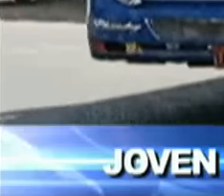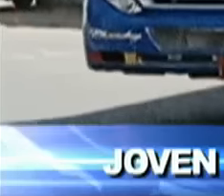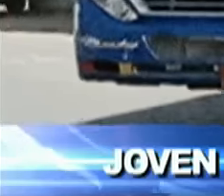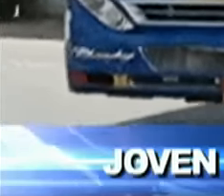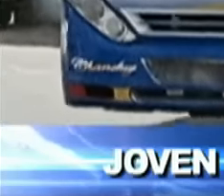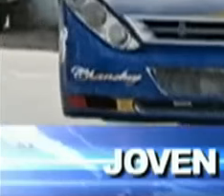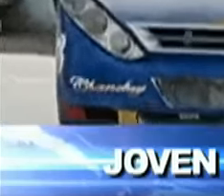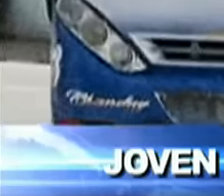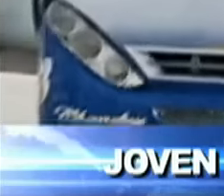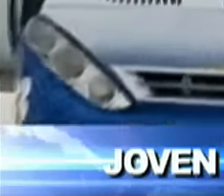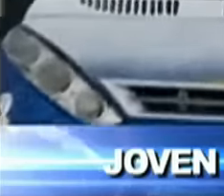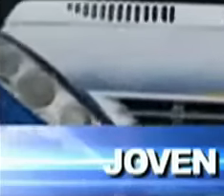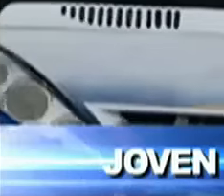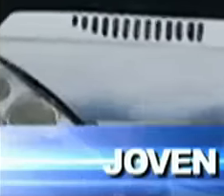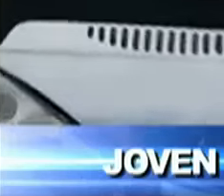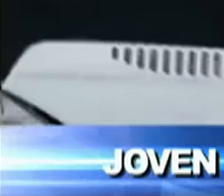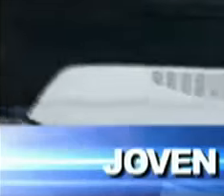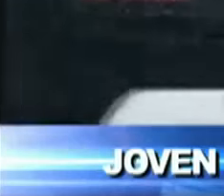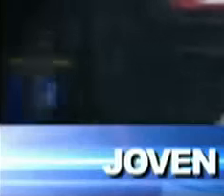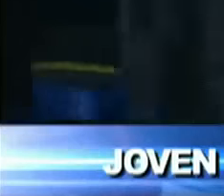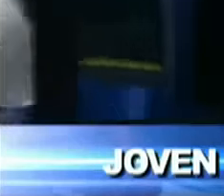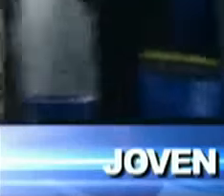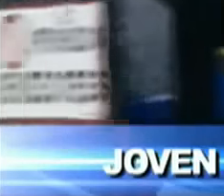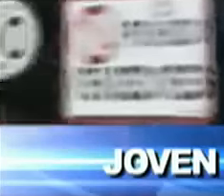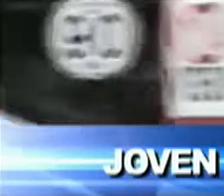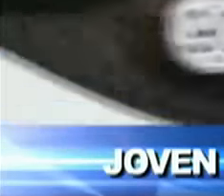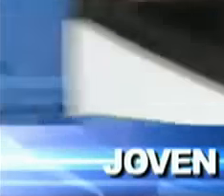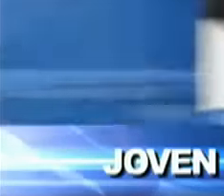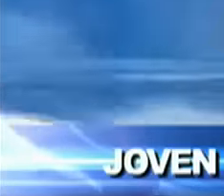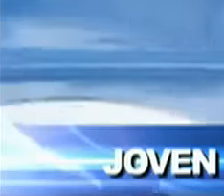ha sido detenido.